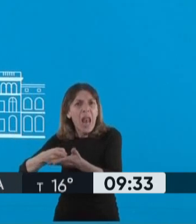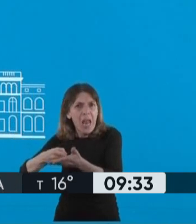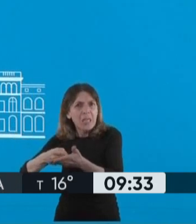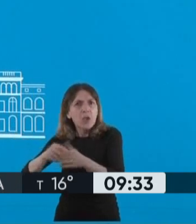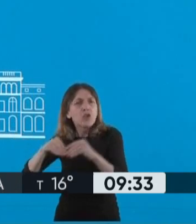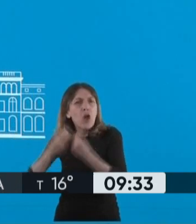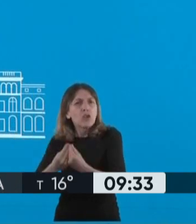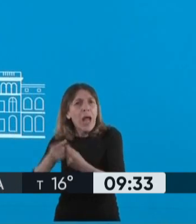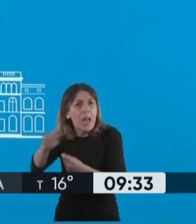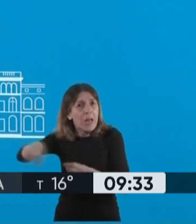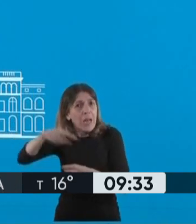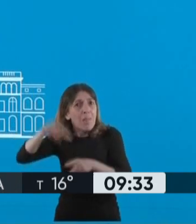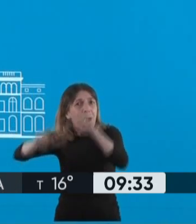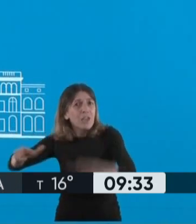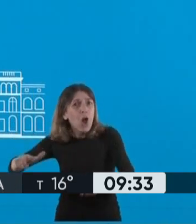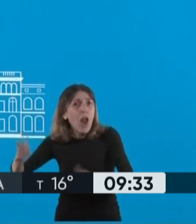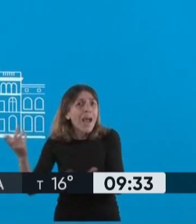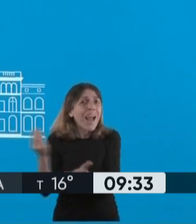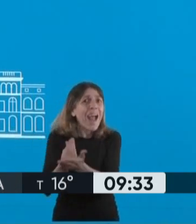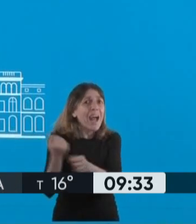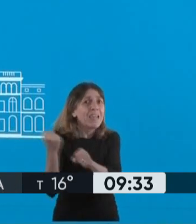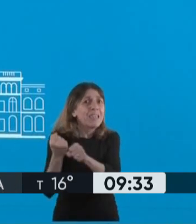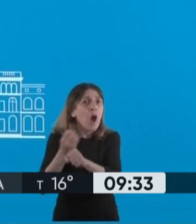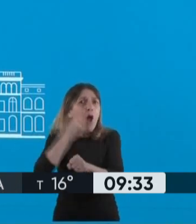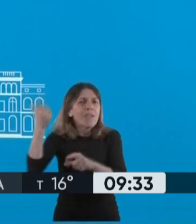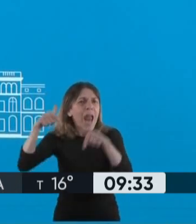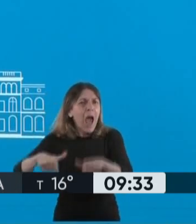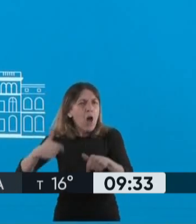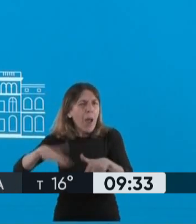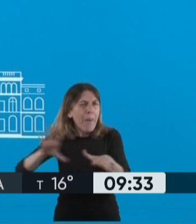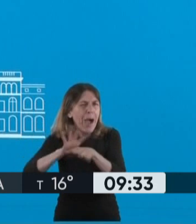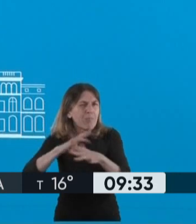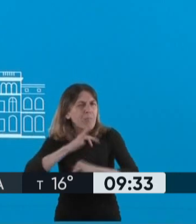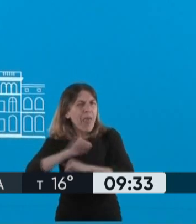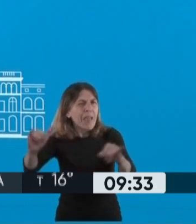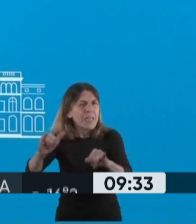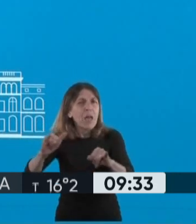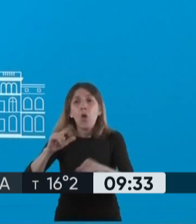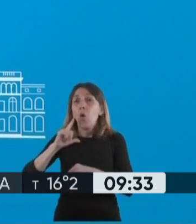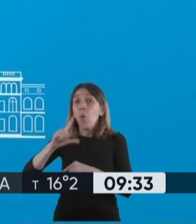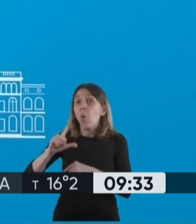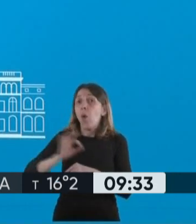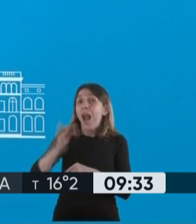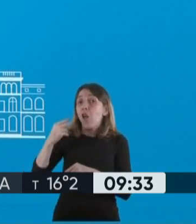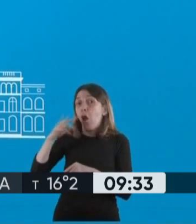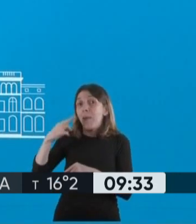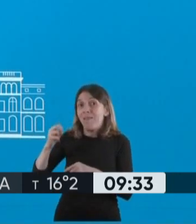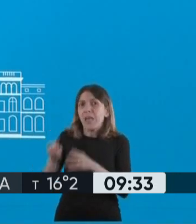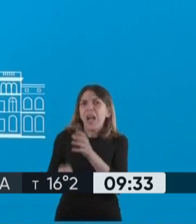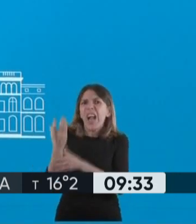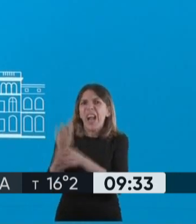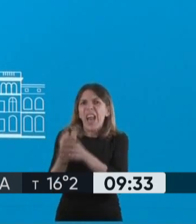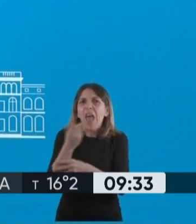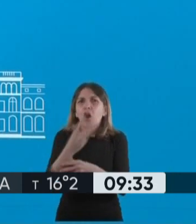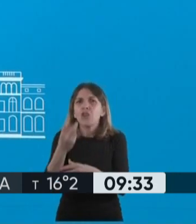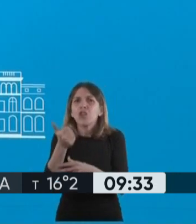registrado indican que tenemos en este momento, déjenme decirles exactamente, desde julio del 2020 se crearon